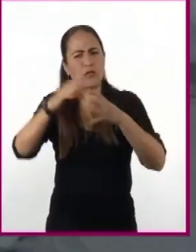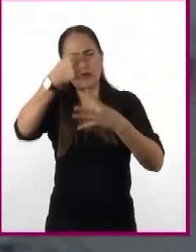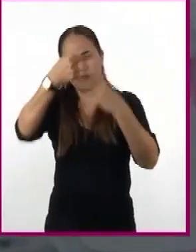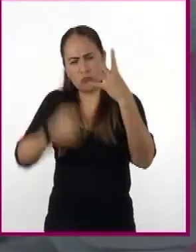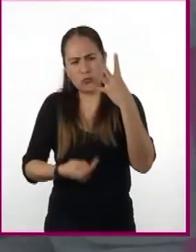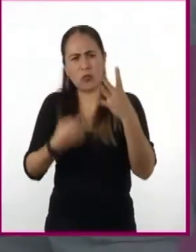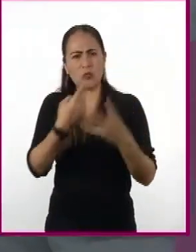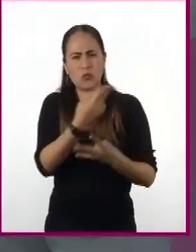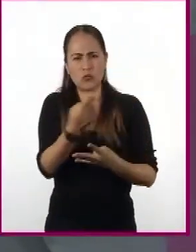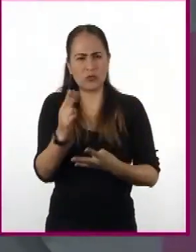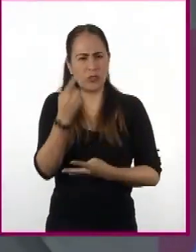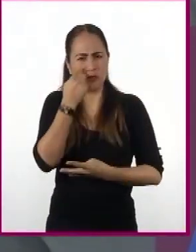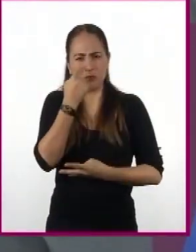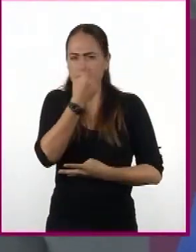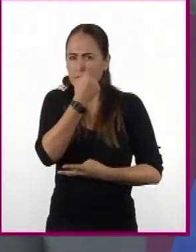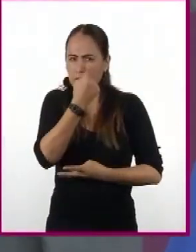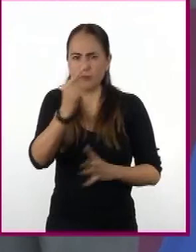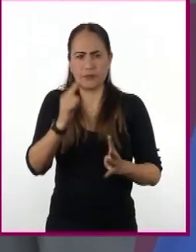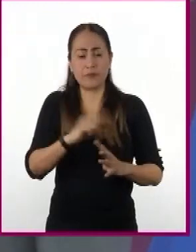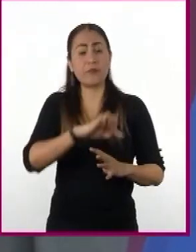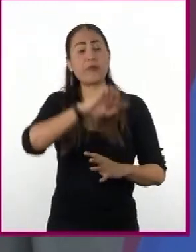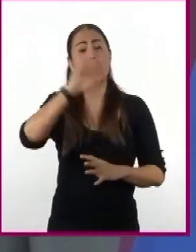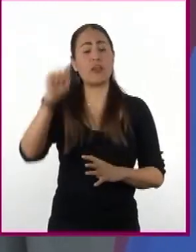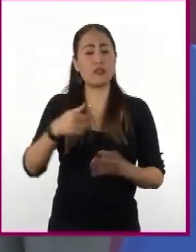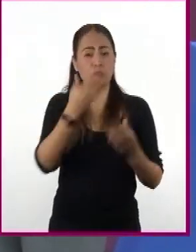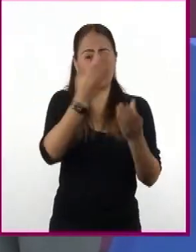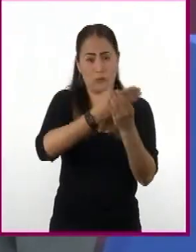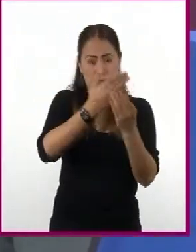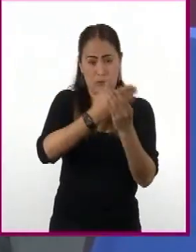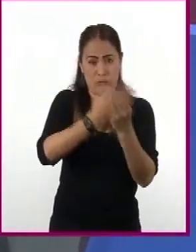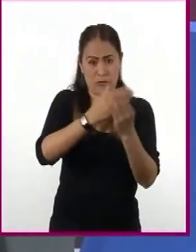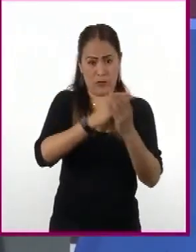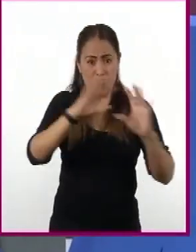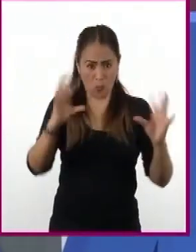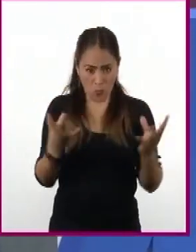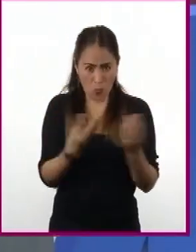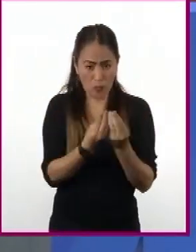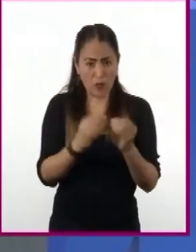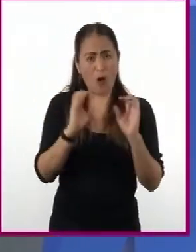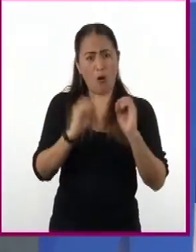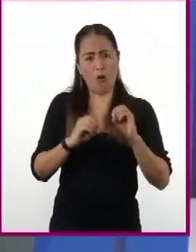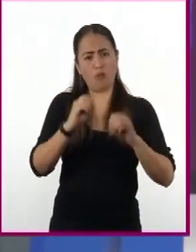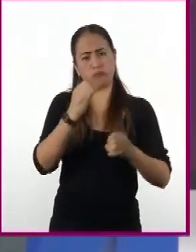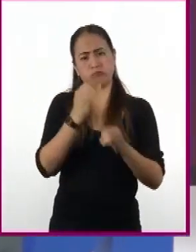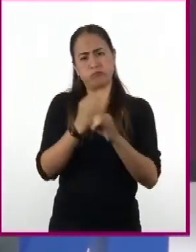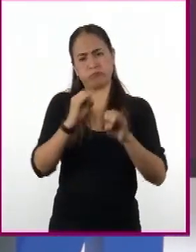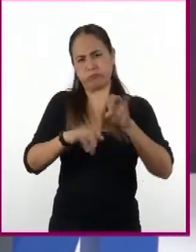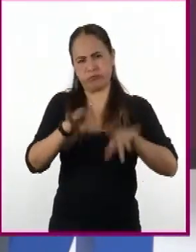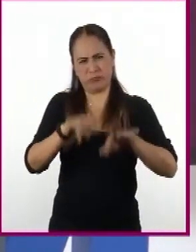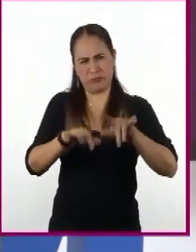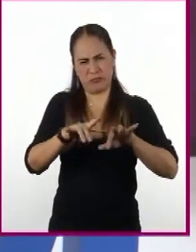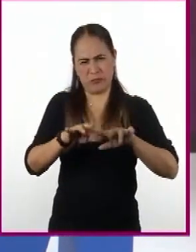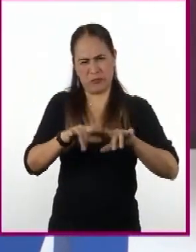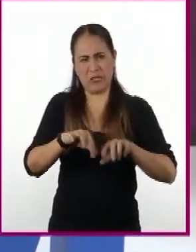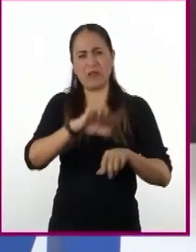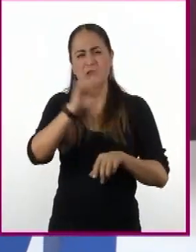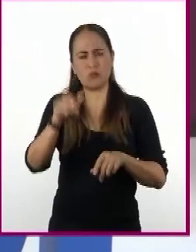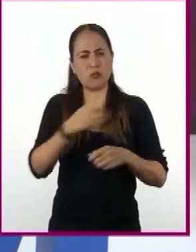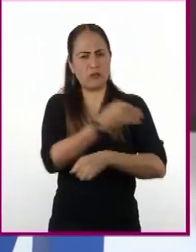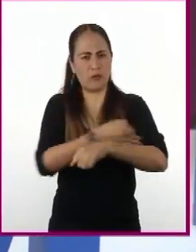ustedes establezcan. Reúnanlos en una carpeta física o electrónica para compartirlos con su familia y